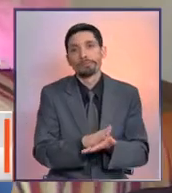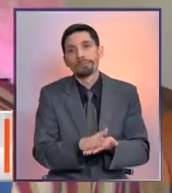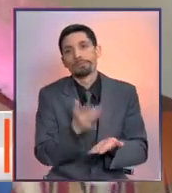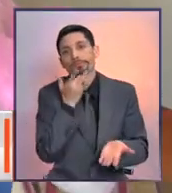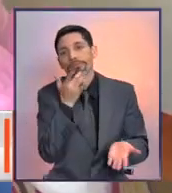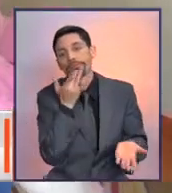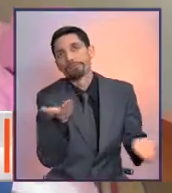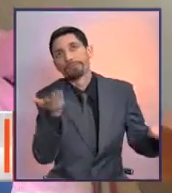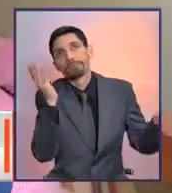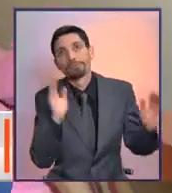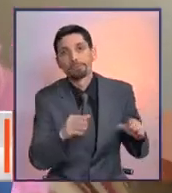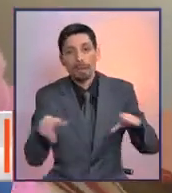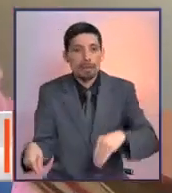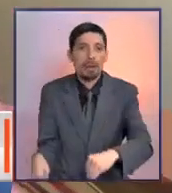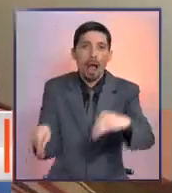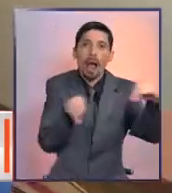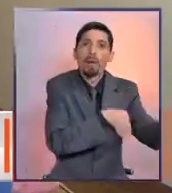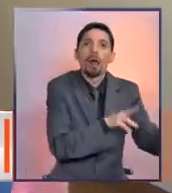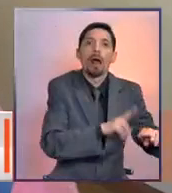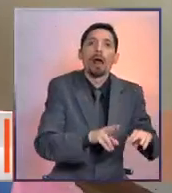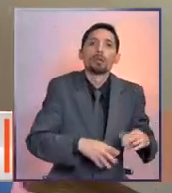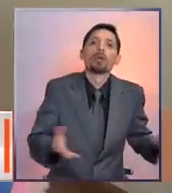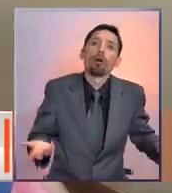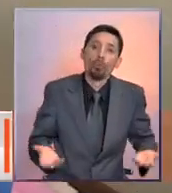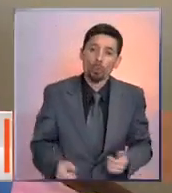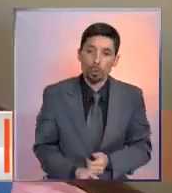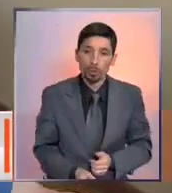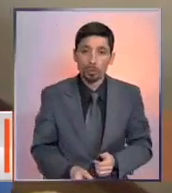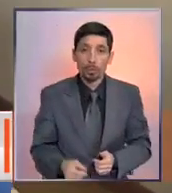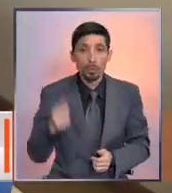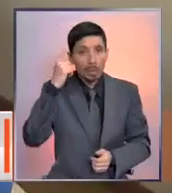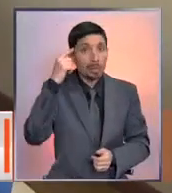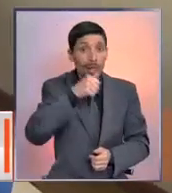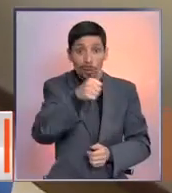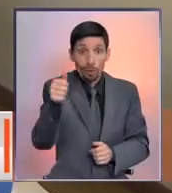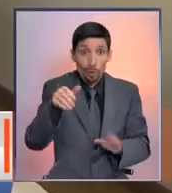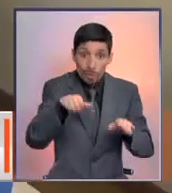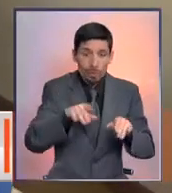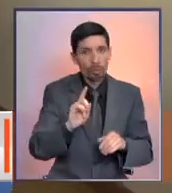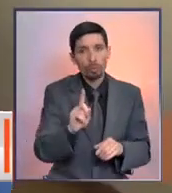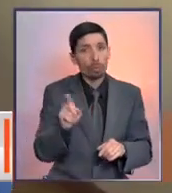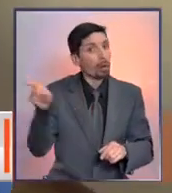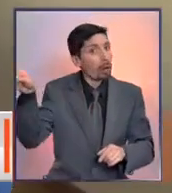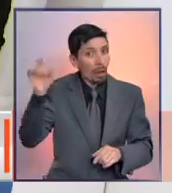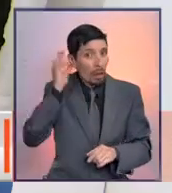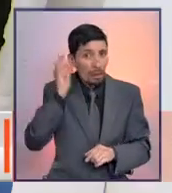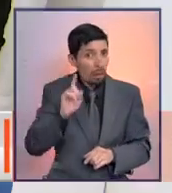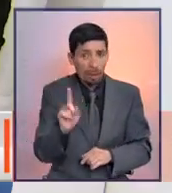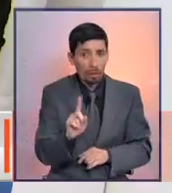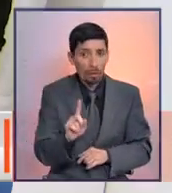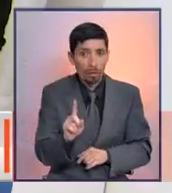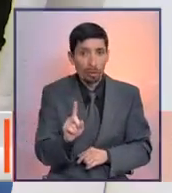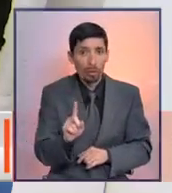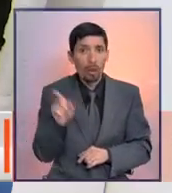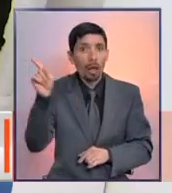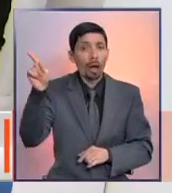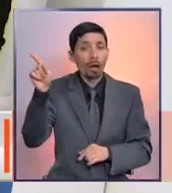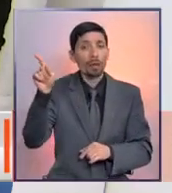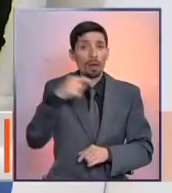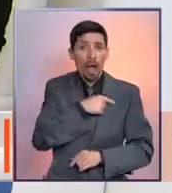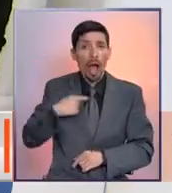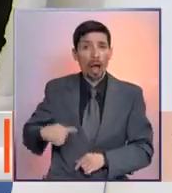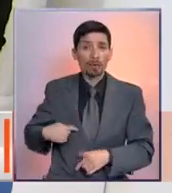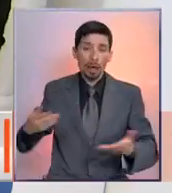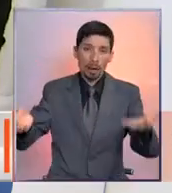como hacer la cama. Pareciera que todo el mundo lo maneja, pero ellas no, porque en Asia hace calor, entonces las